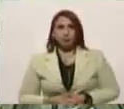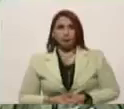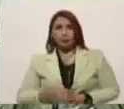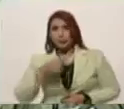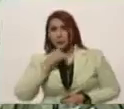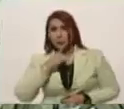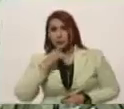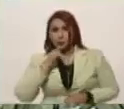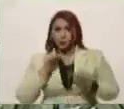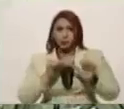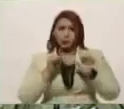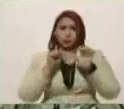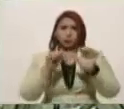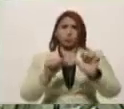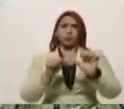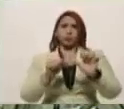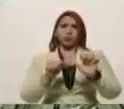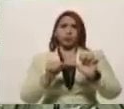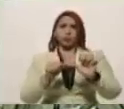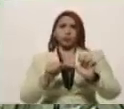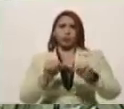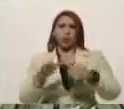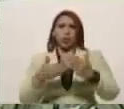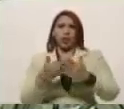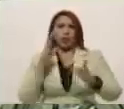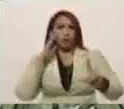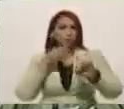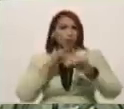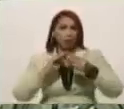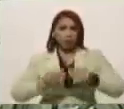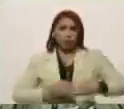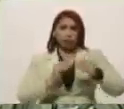perseverante hacia una recuperación integral,